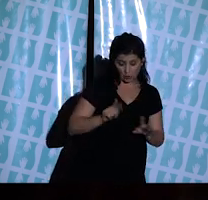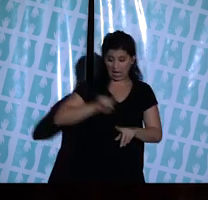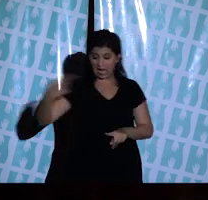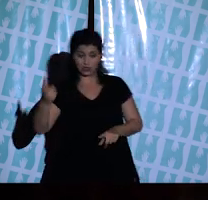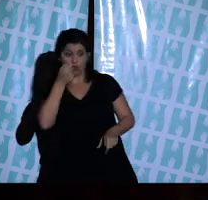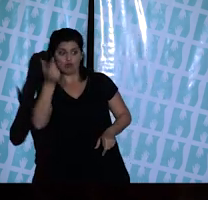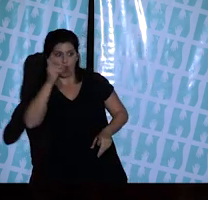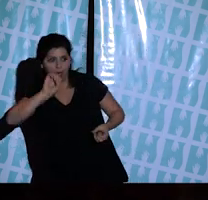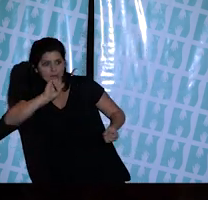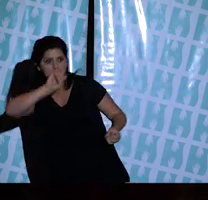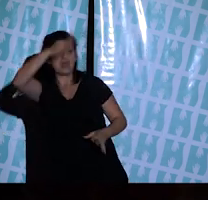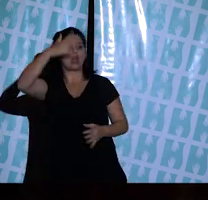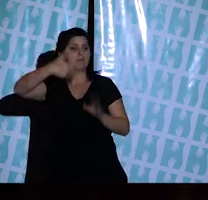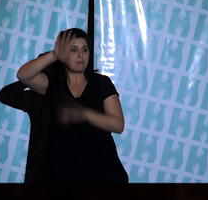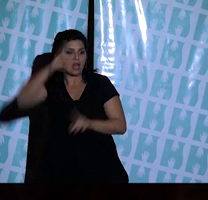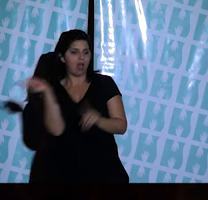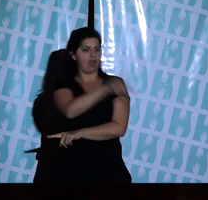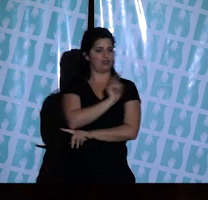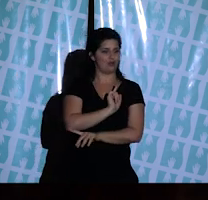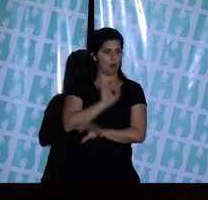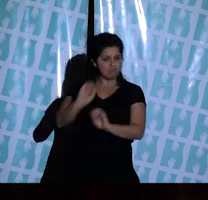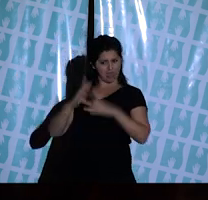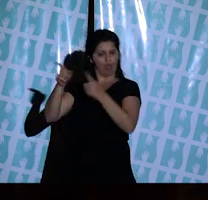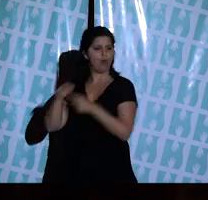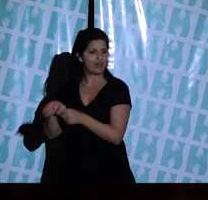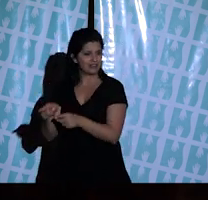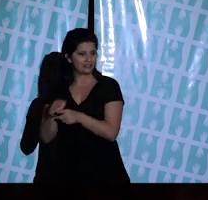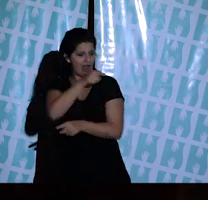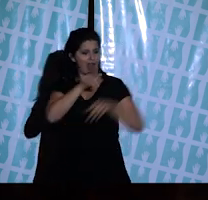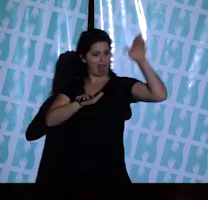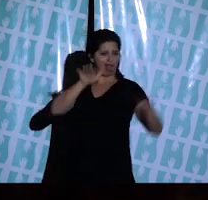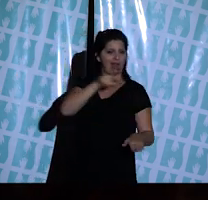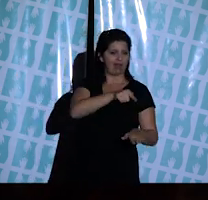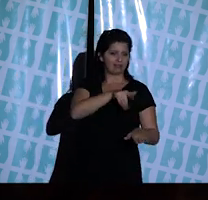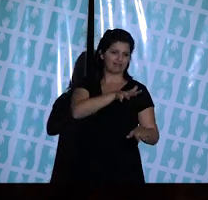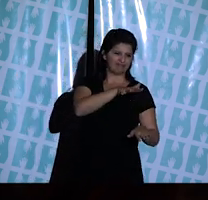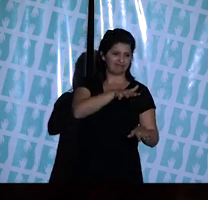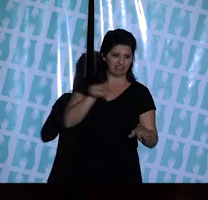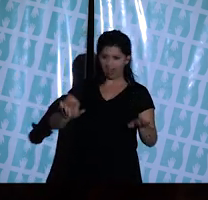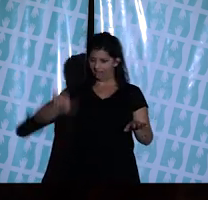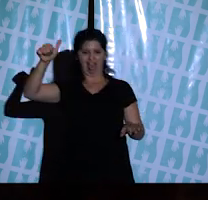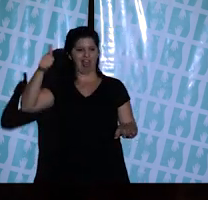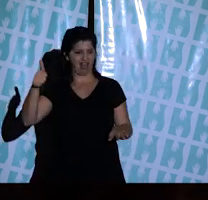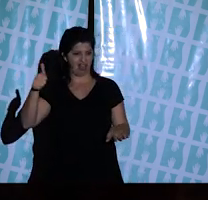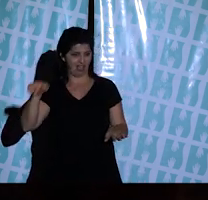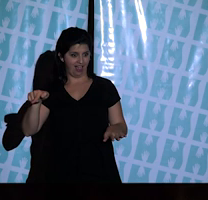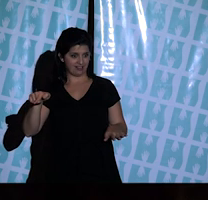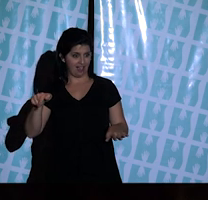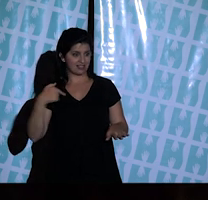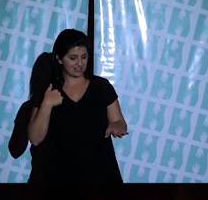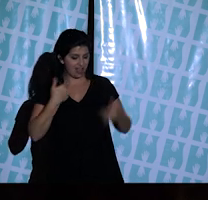mostré, en detrimento de las otras funciones o los